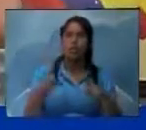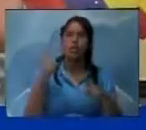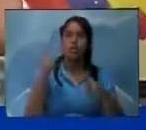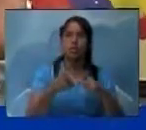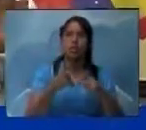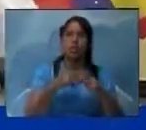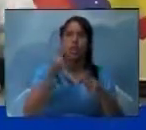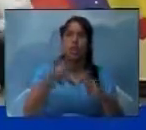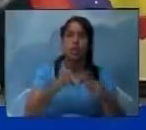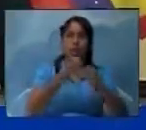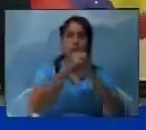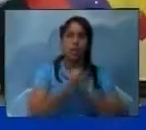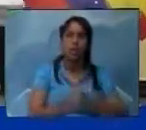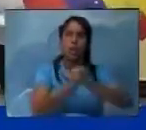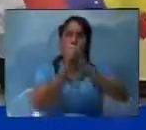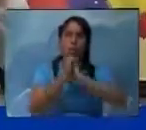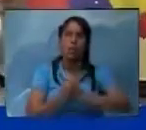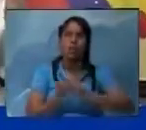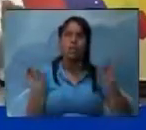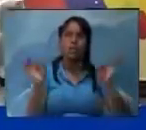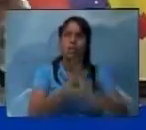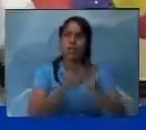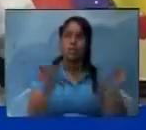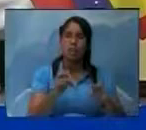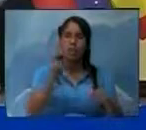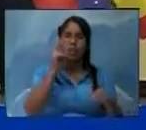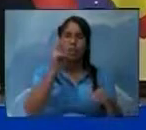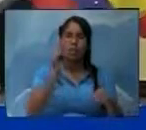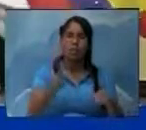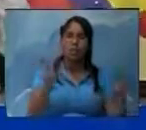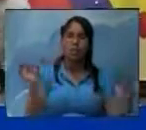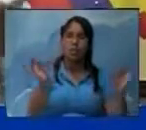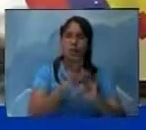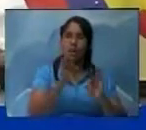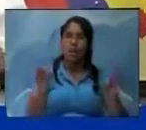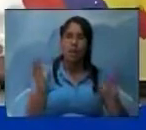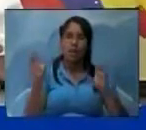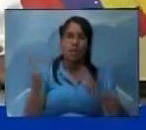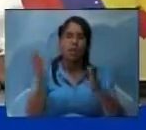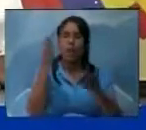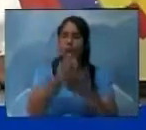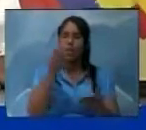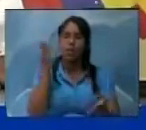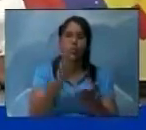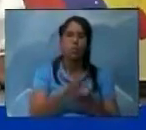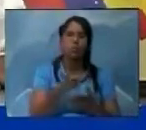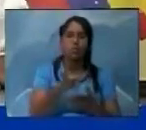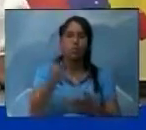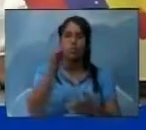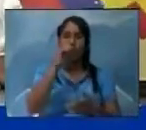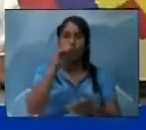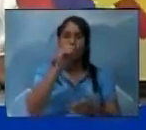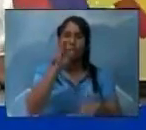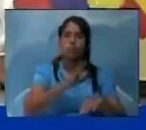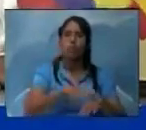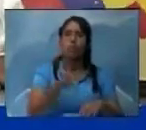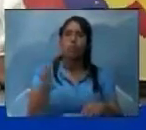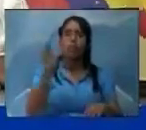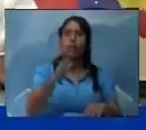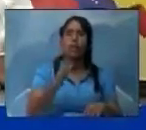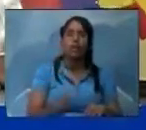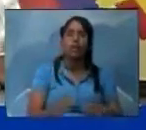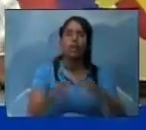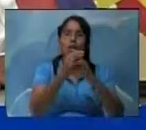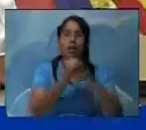Daniel estaba orando y nadie lo tomó en cuenta, nadie acusó a Daniel, porque Daniel